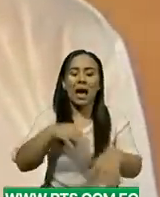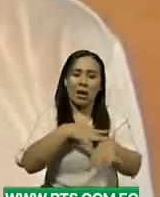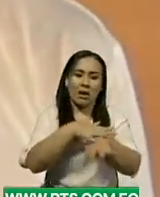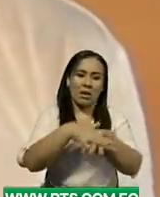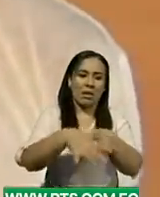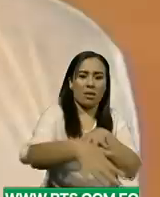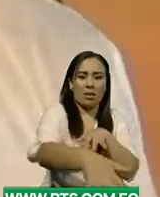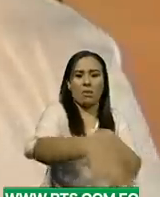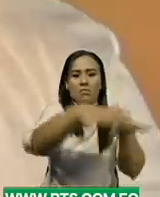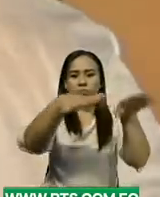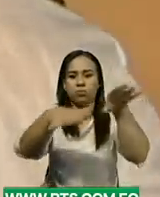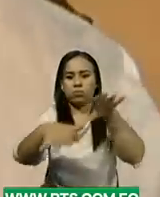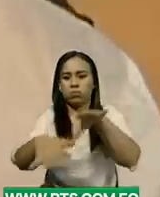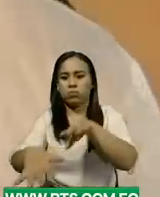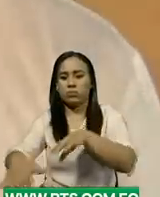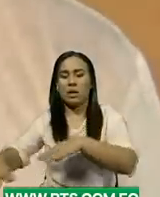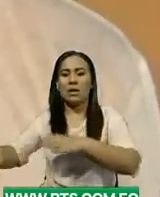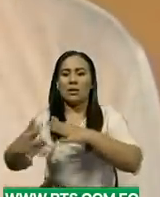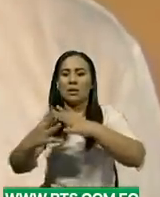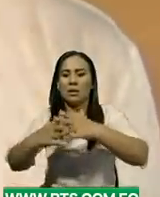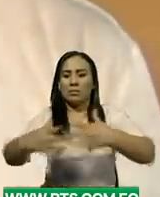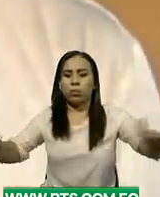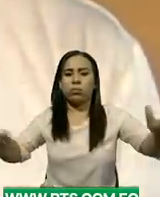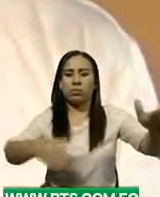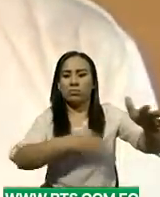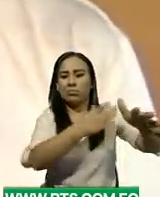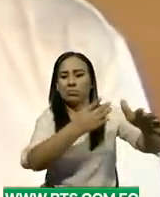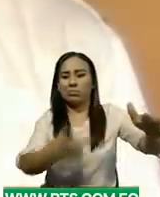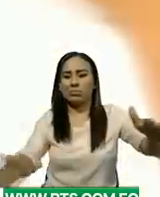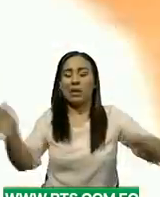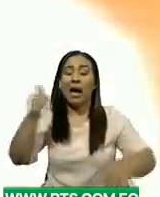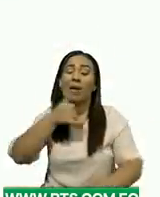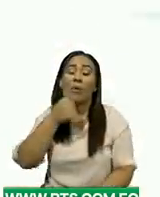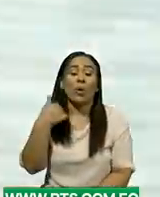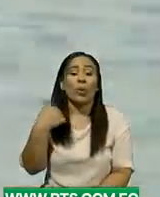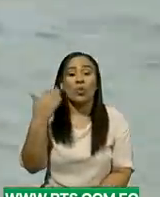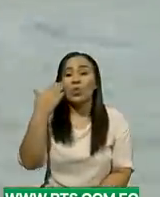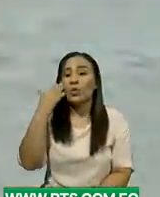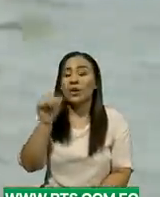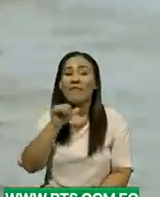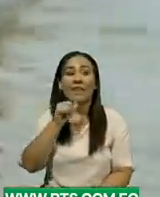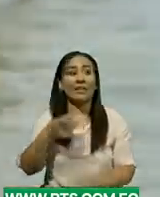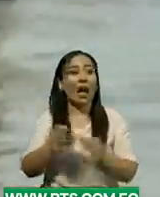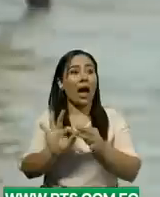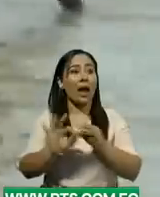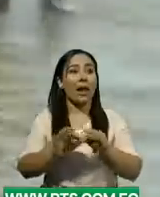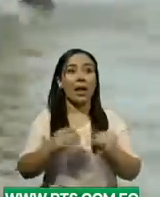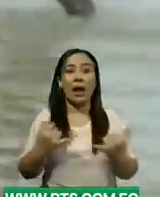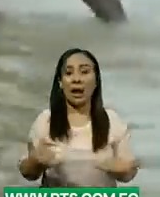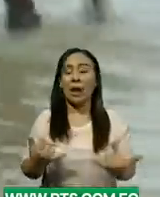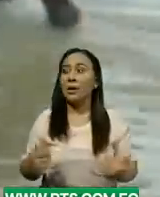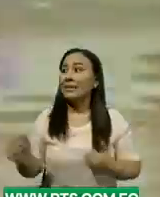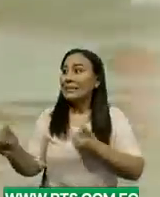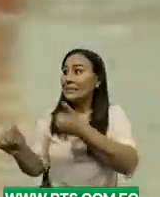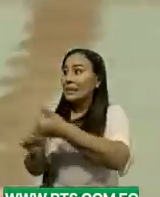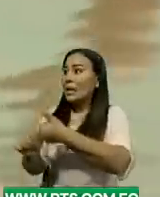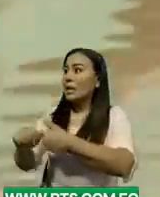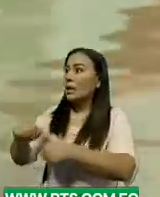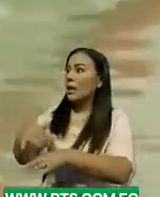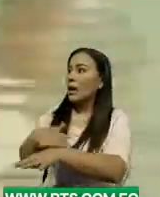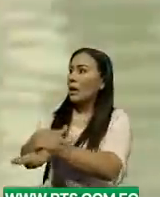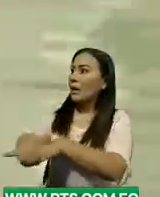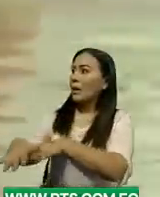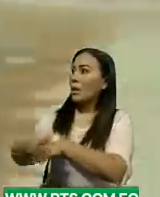que la represa no han aflojado la compuerta para que salga el agua. Quién sabe, no sé. El río Pula, que está cercano al punto, también